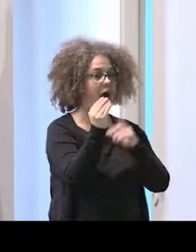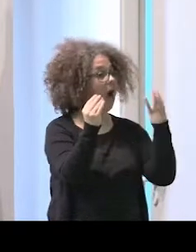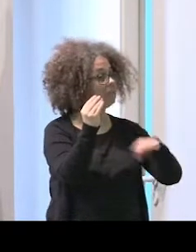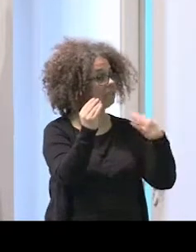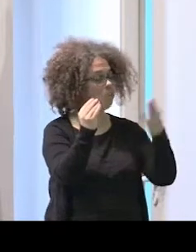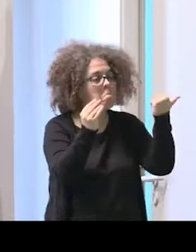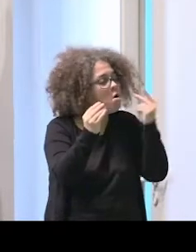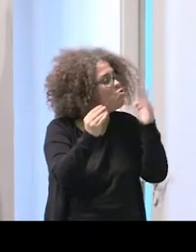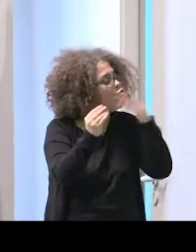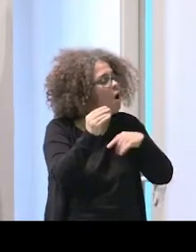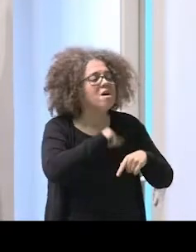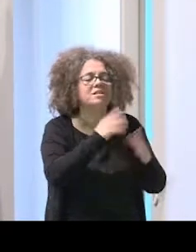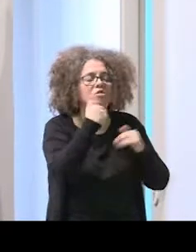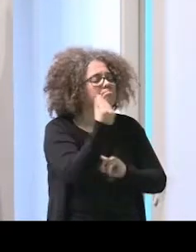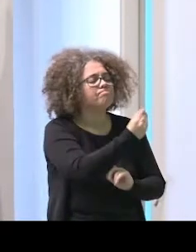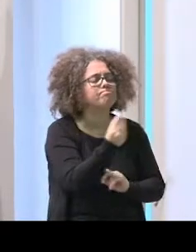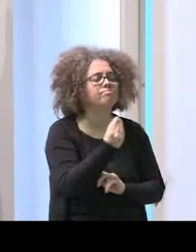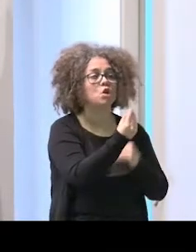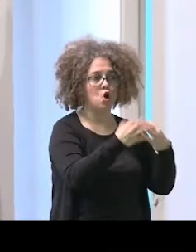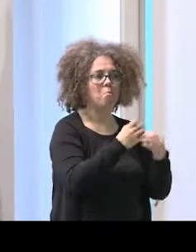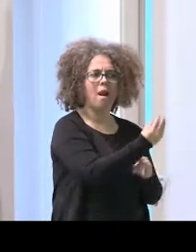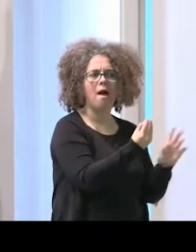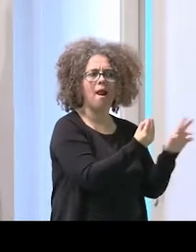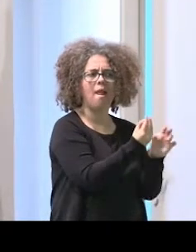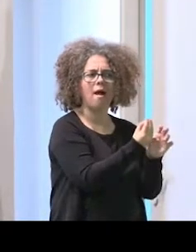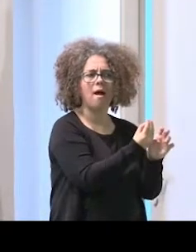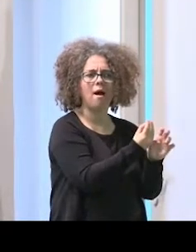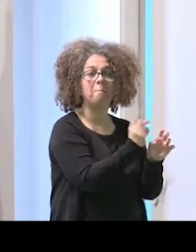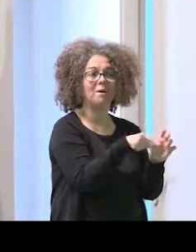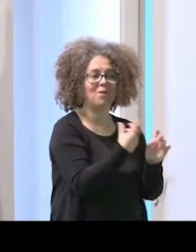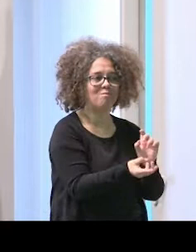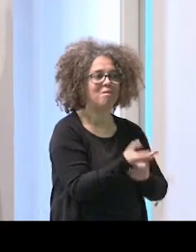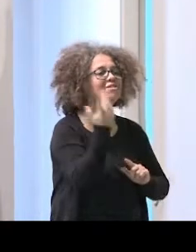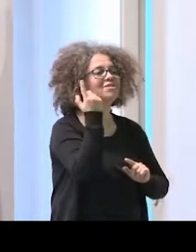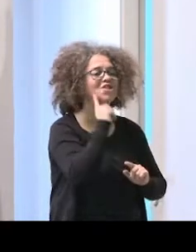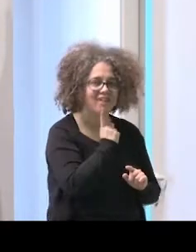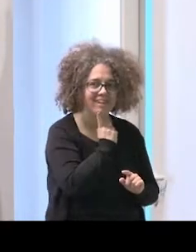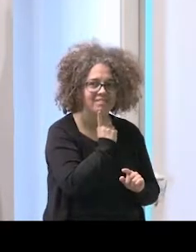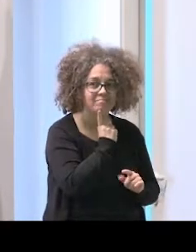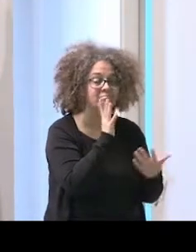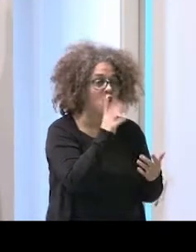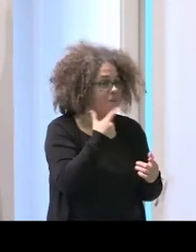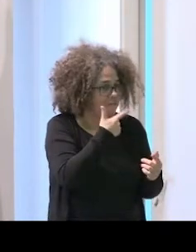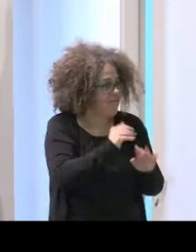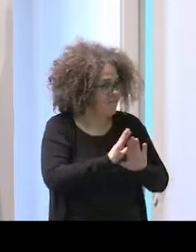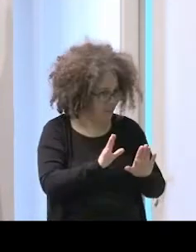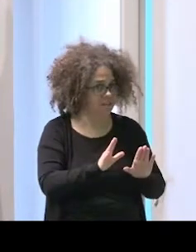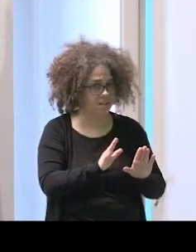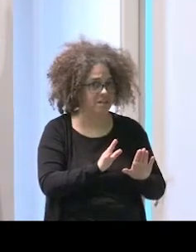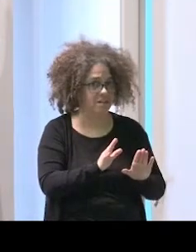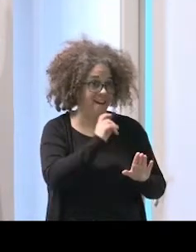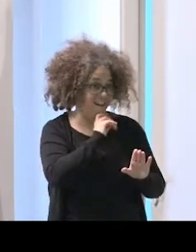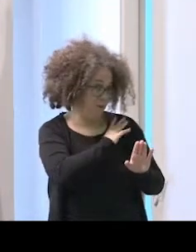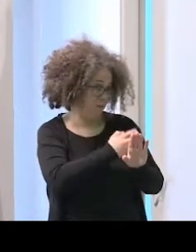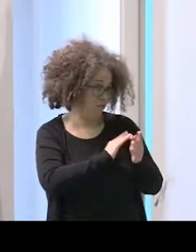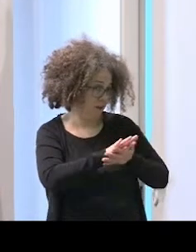asintomáticos que tienen una primera determinación auditiva normal y que además luego van a presentar una sordera o tienen un riesgo importante de presentar una sordera.